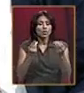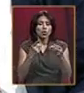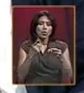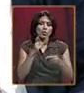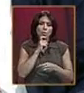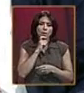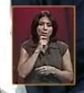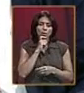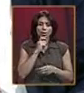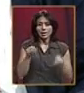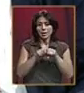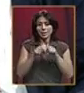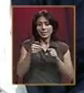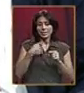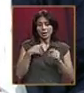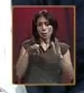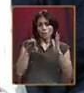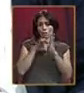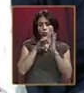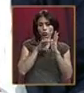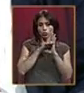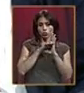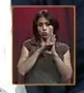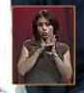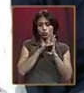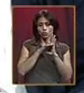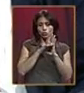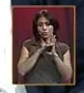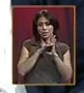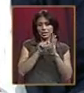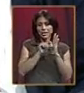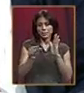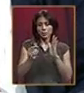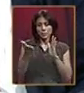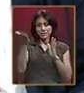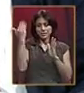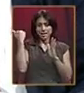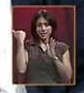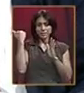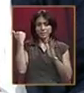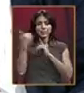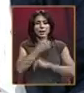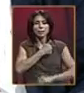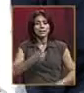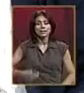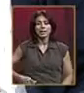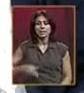fotos de la visita la semana pasada del presidente de Vietnam a...